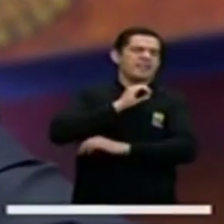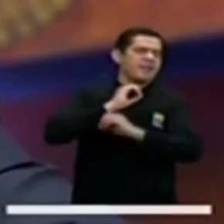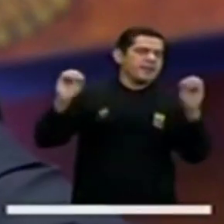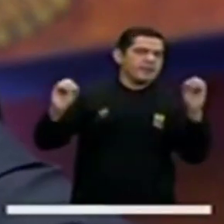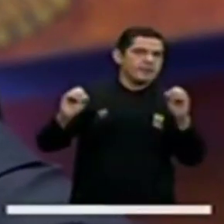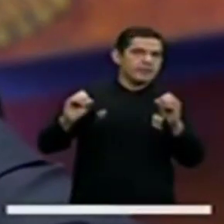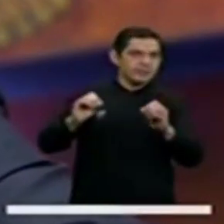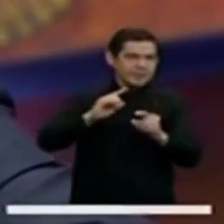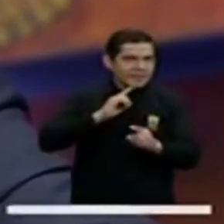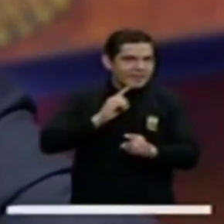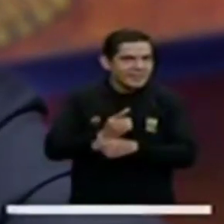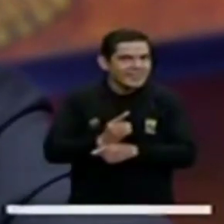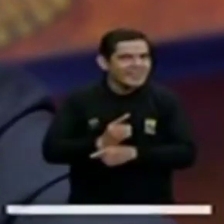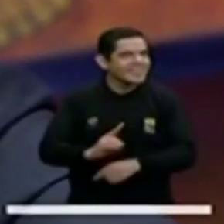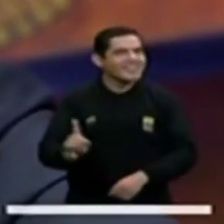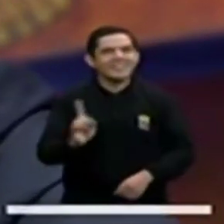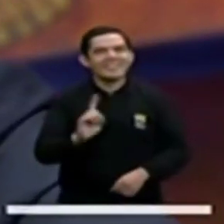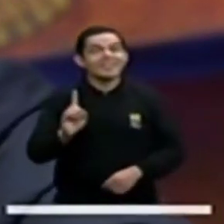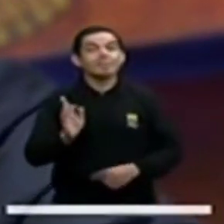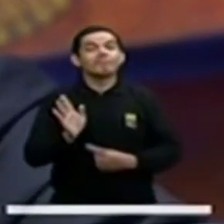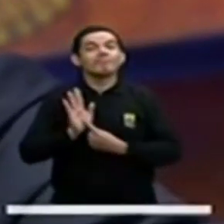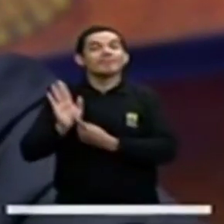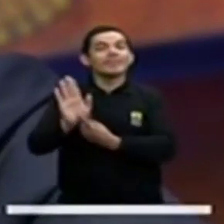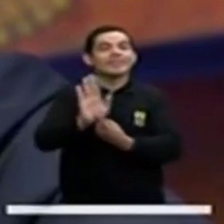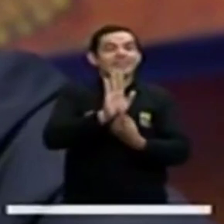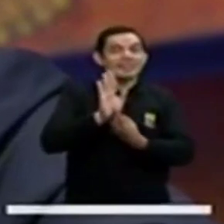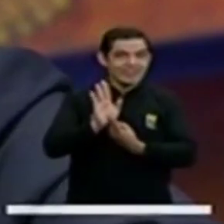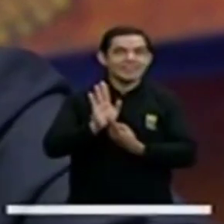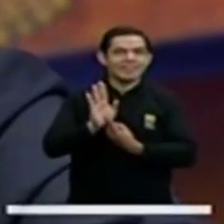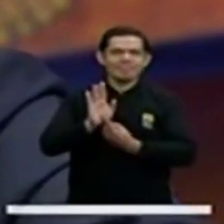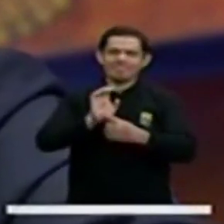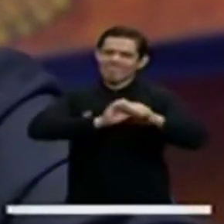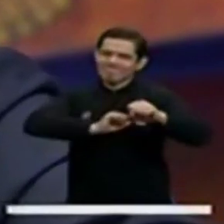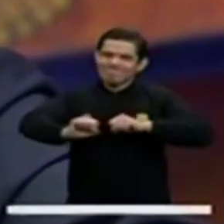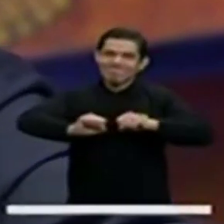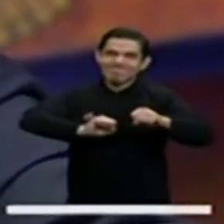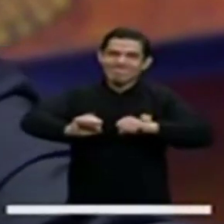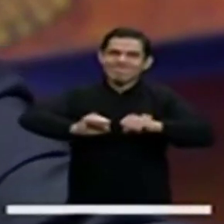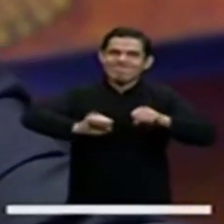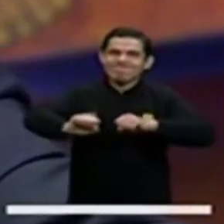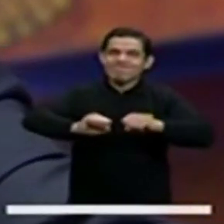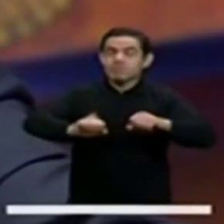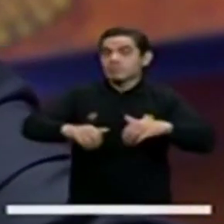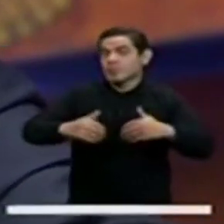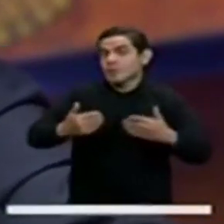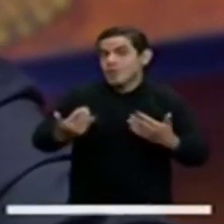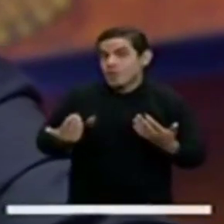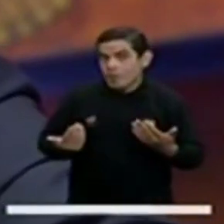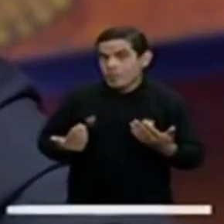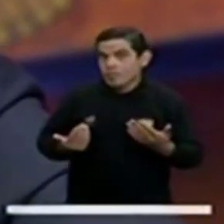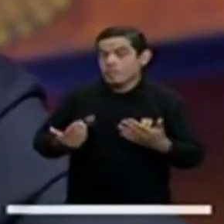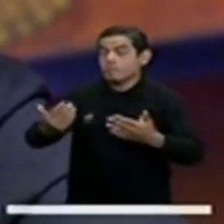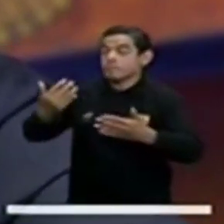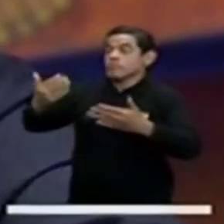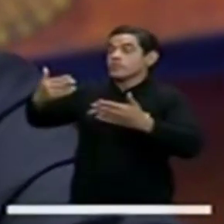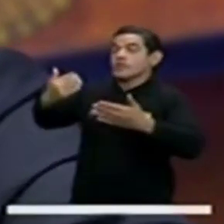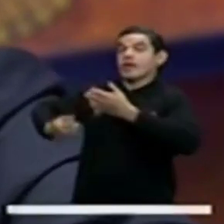Pero la verdad es que eso se debía en parte a que durante muchos